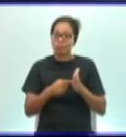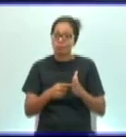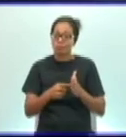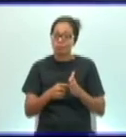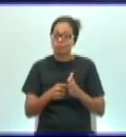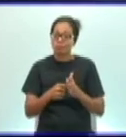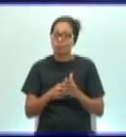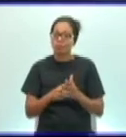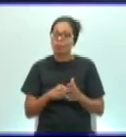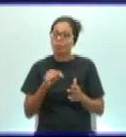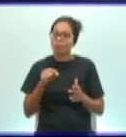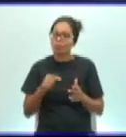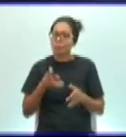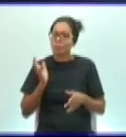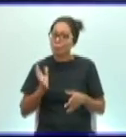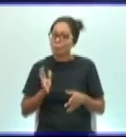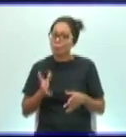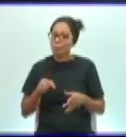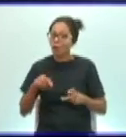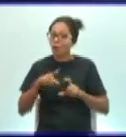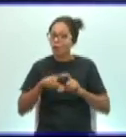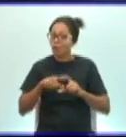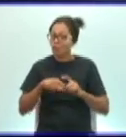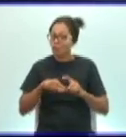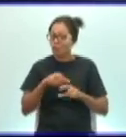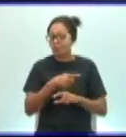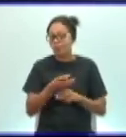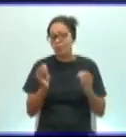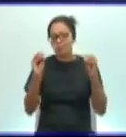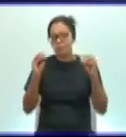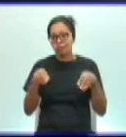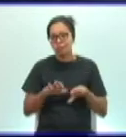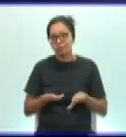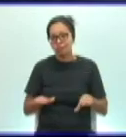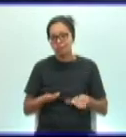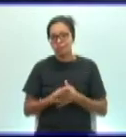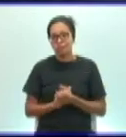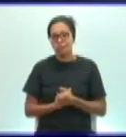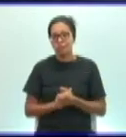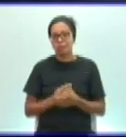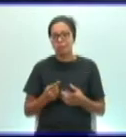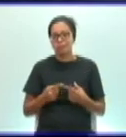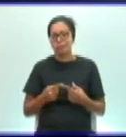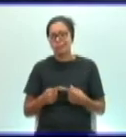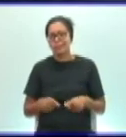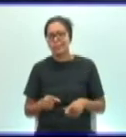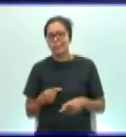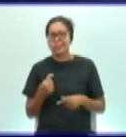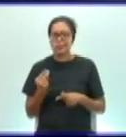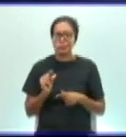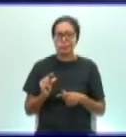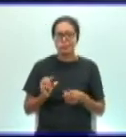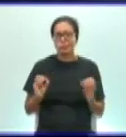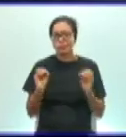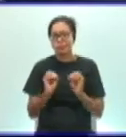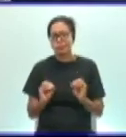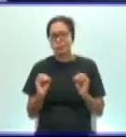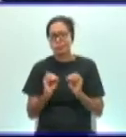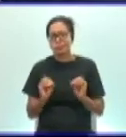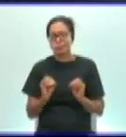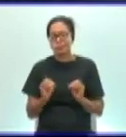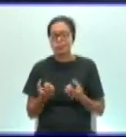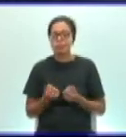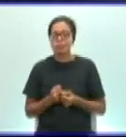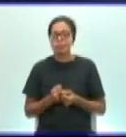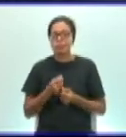donde estamos sistematizando un contenido que ustedes ya conocen, pero que quisiéramos un poco organizar, porque quizás en el estudio ustedes lo